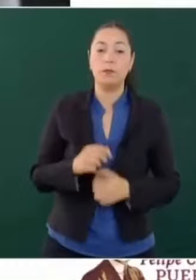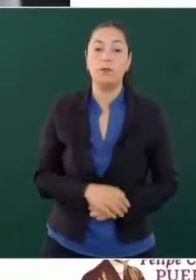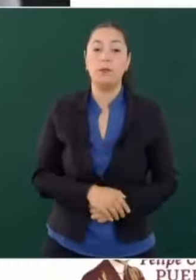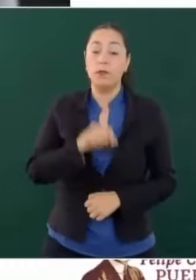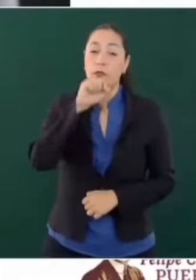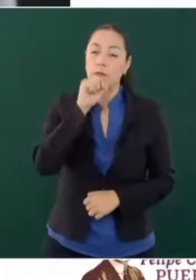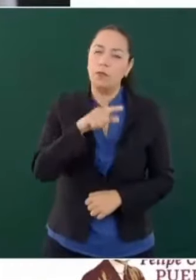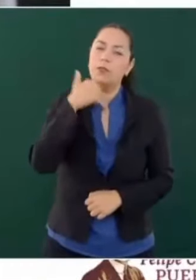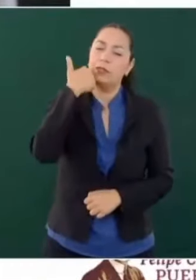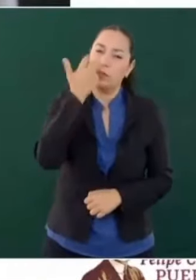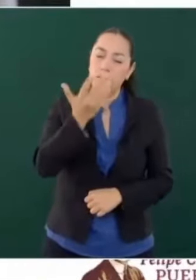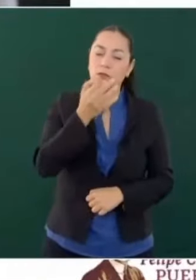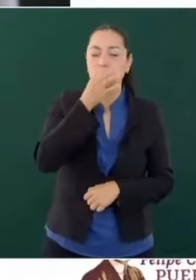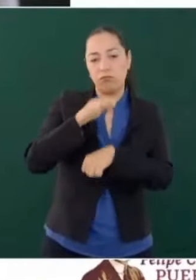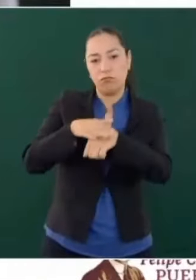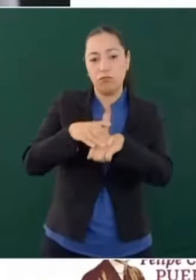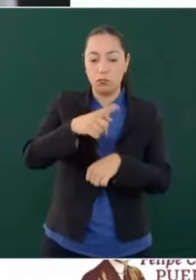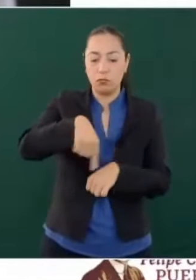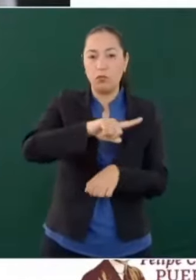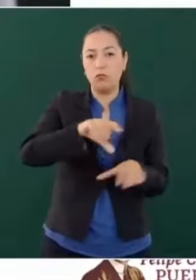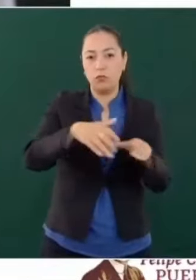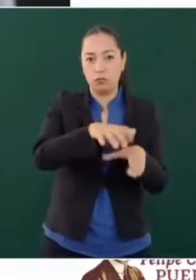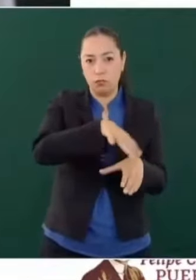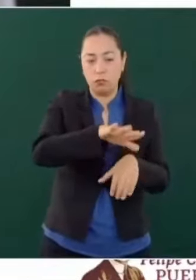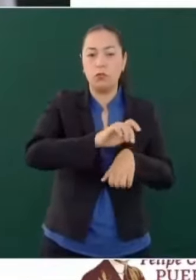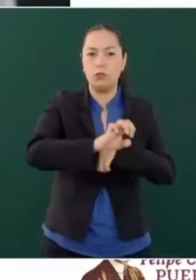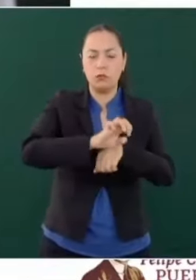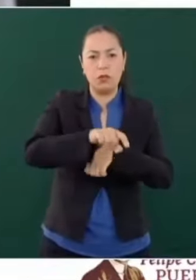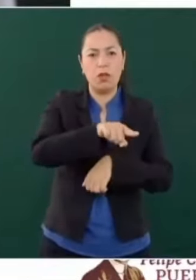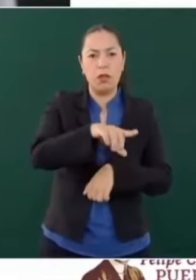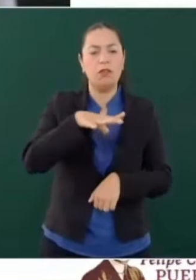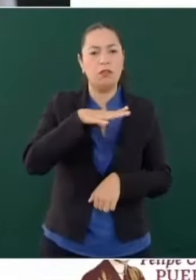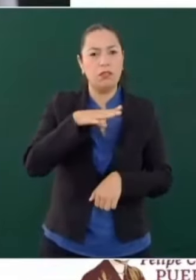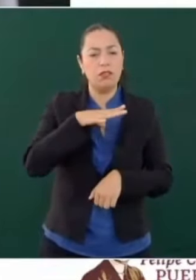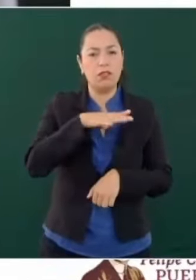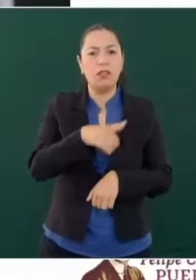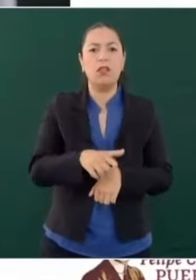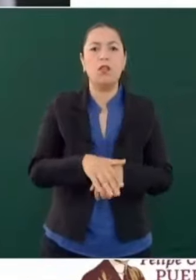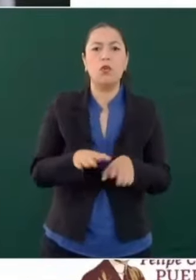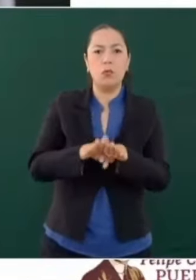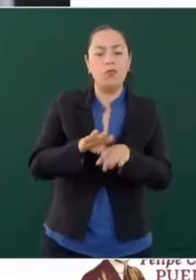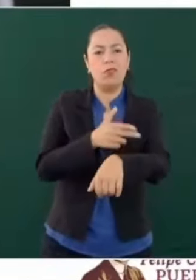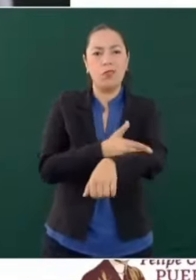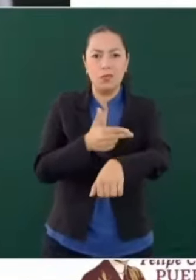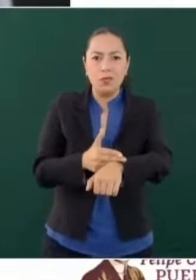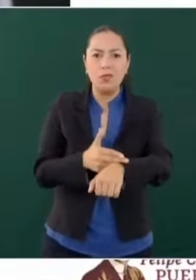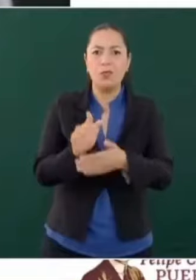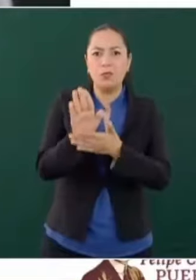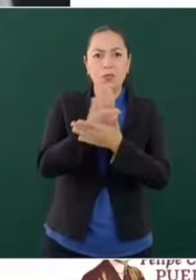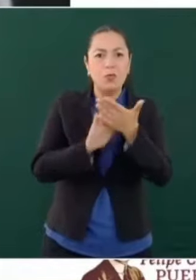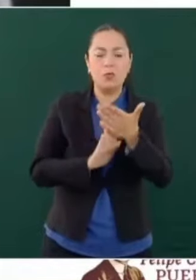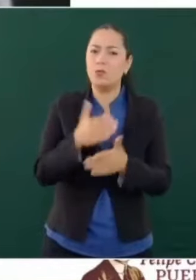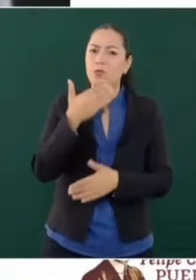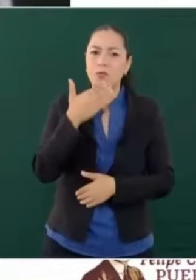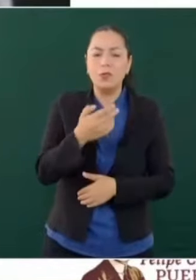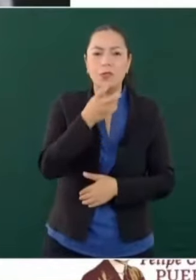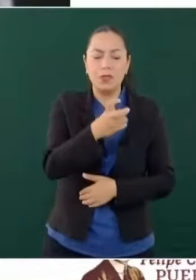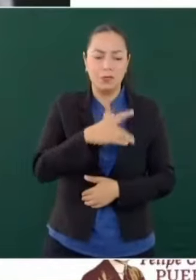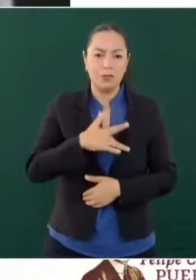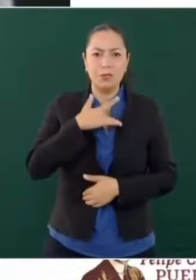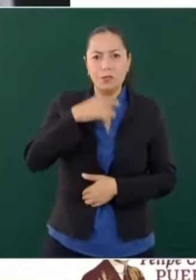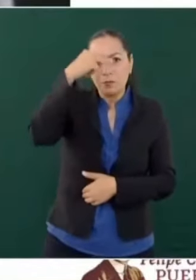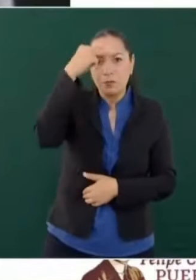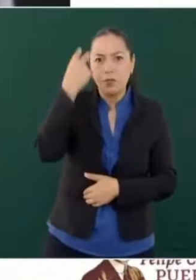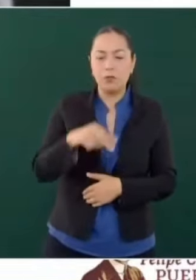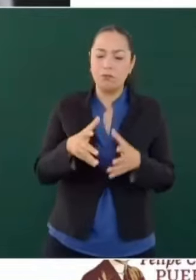También quiero decir que el pueblo ecuatoriano es un pueblo noble y para ellos México es como la patria